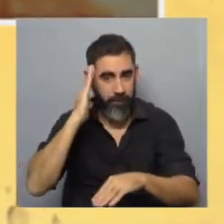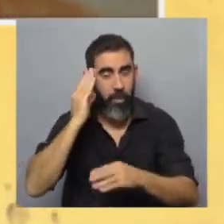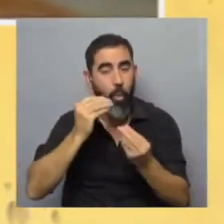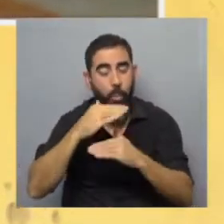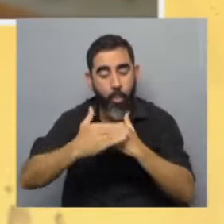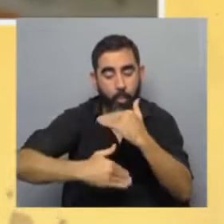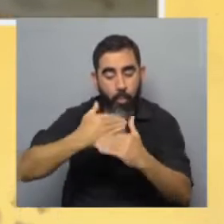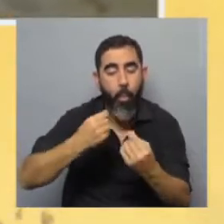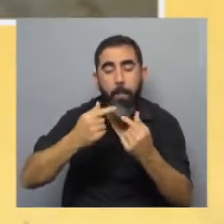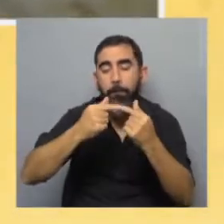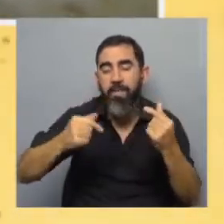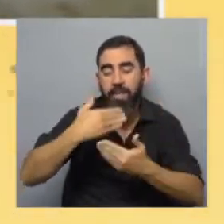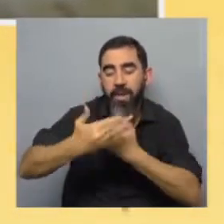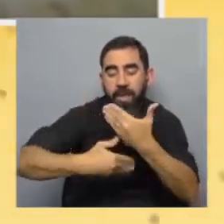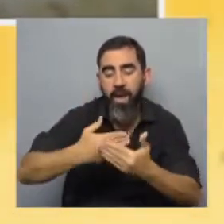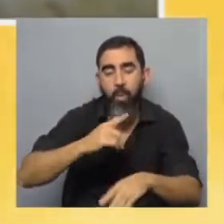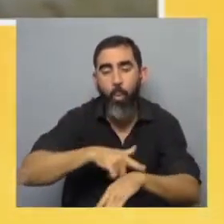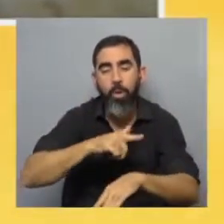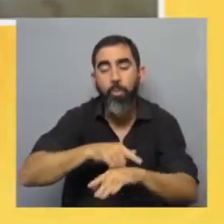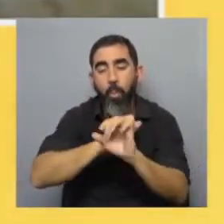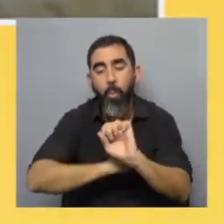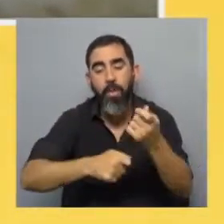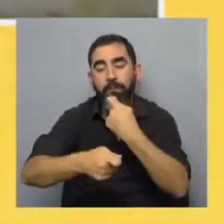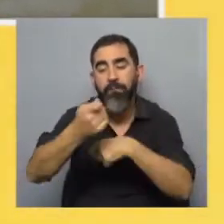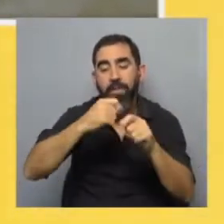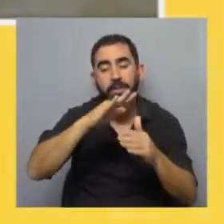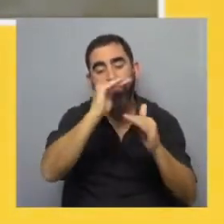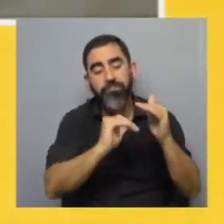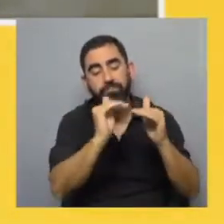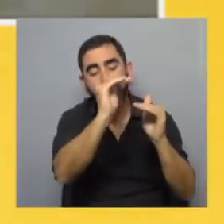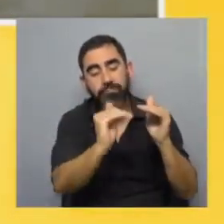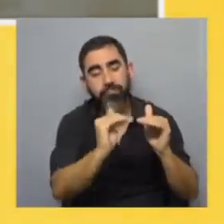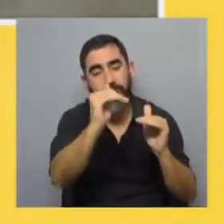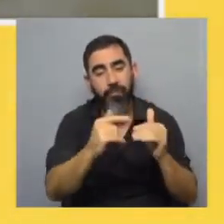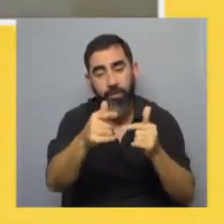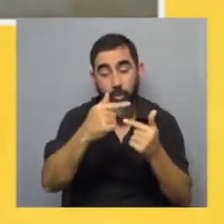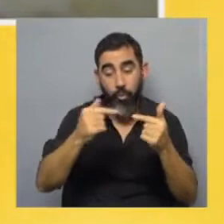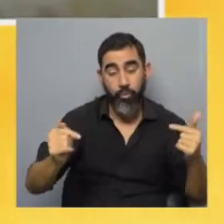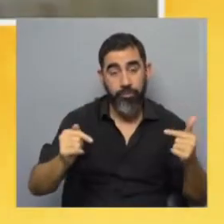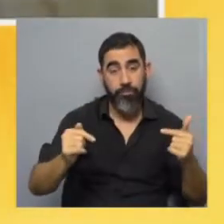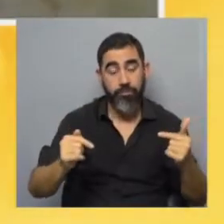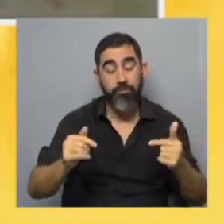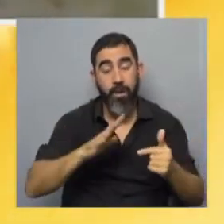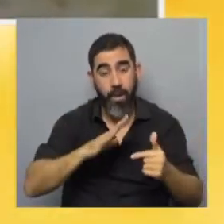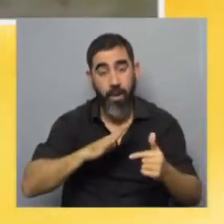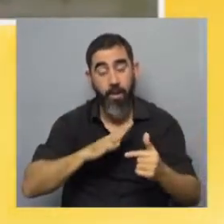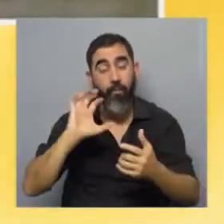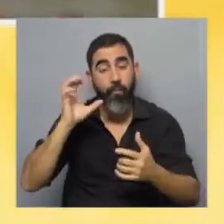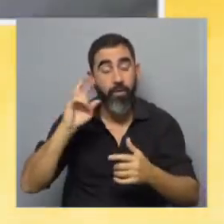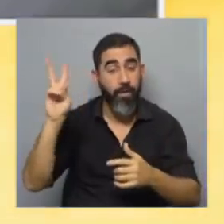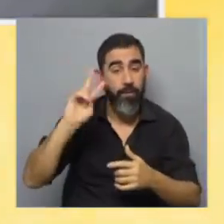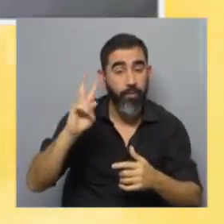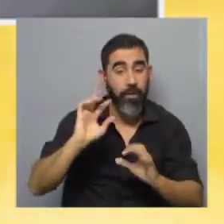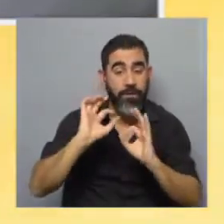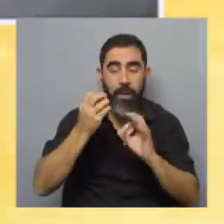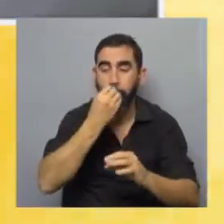con qué materiales, cuánto tiempo puede quedar en el mercado disponible? Todas esas cuestiones que hacen a que las frutas y hortalizas